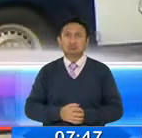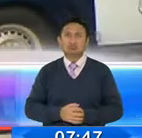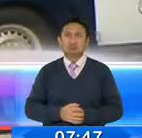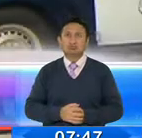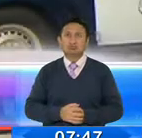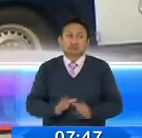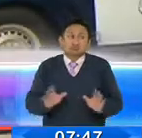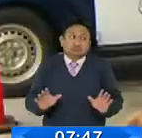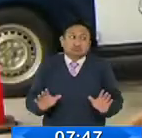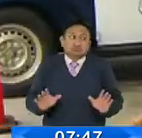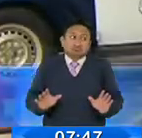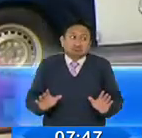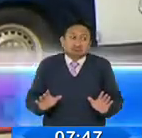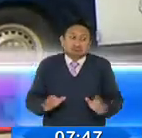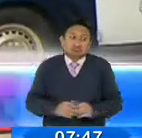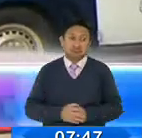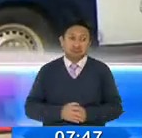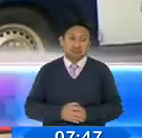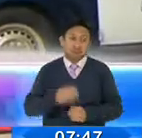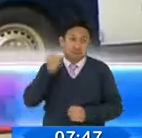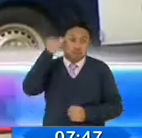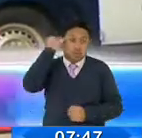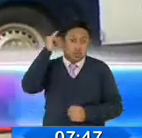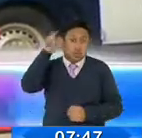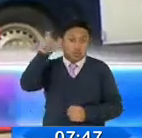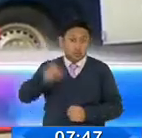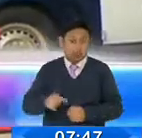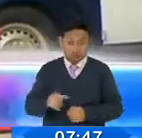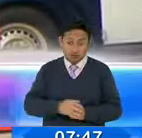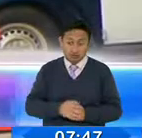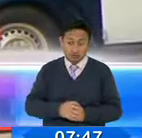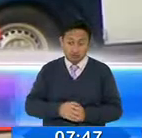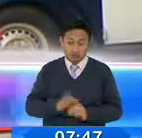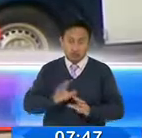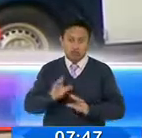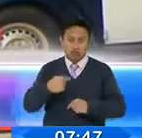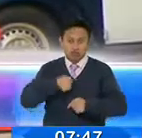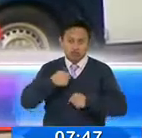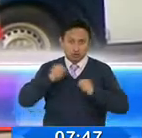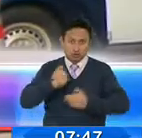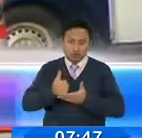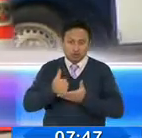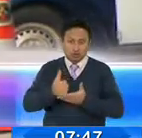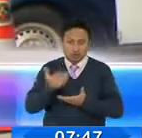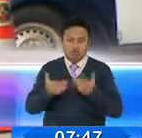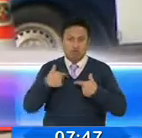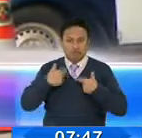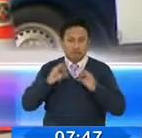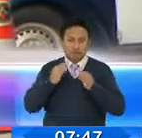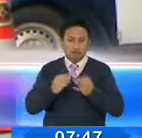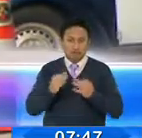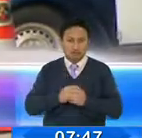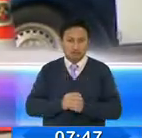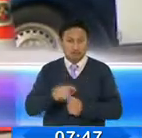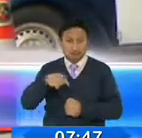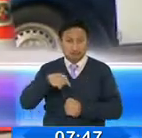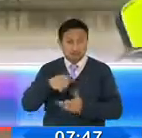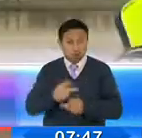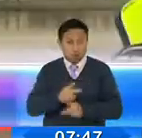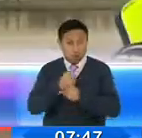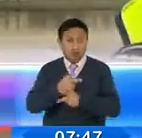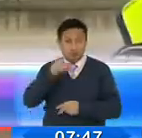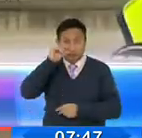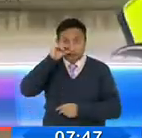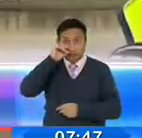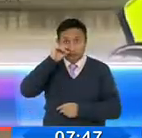ideas no solamente que como personas ajenas, o sea, simplemente que puede haber sido un familiar. También nosotros tenemos que salvaguardar. Tiene